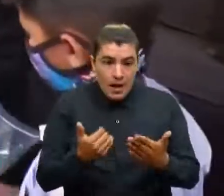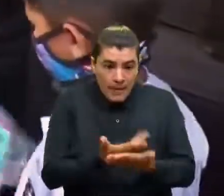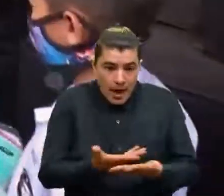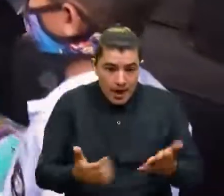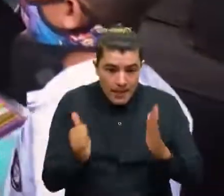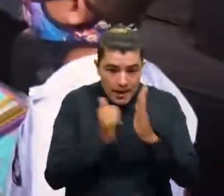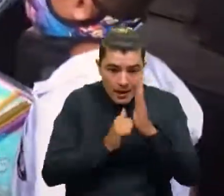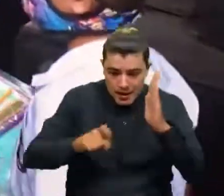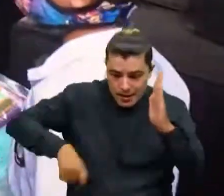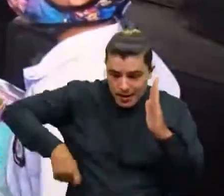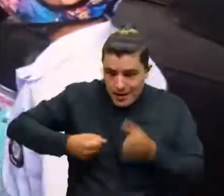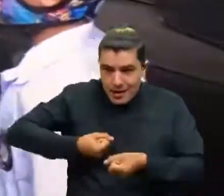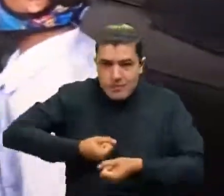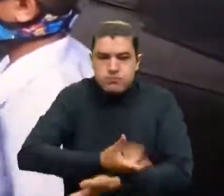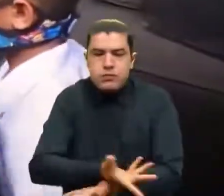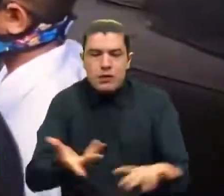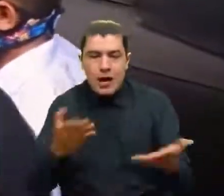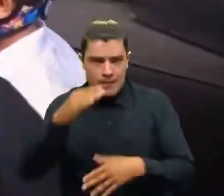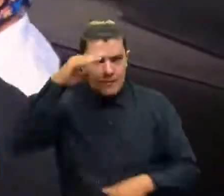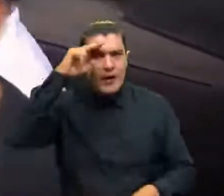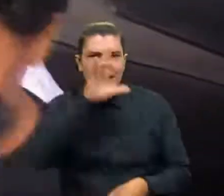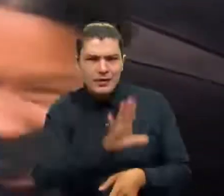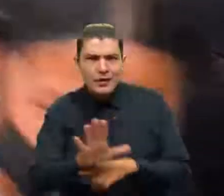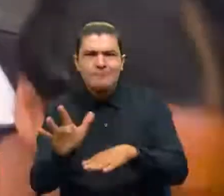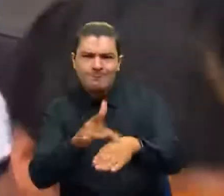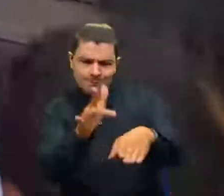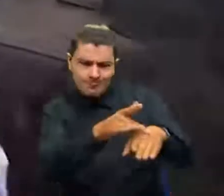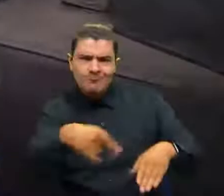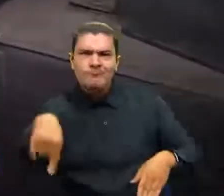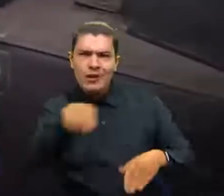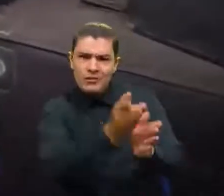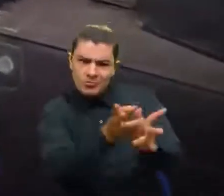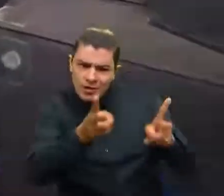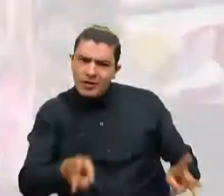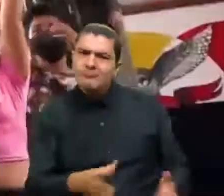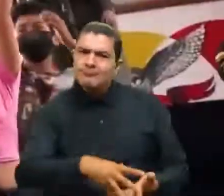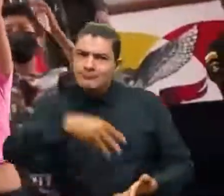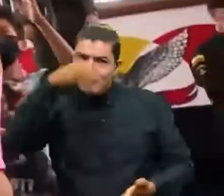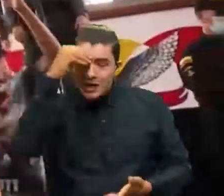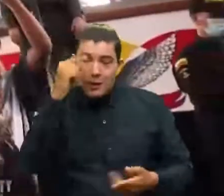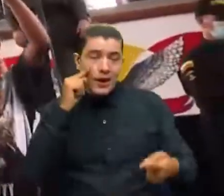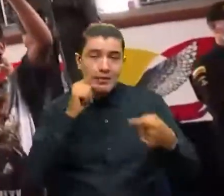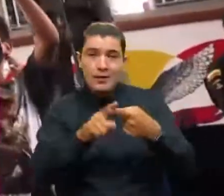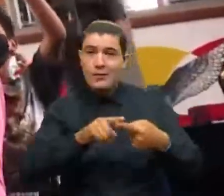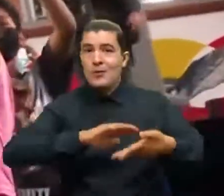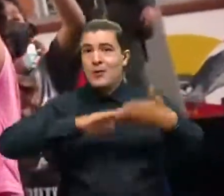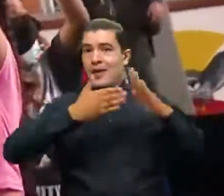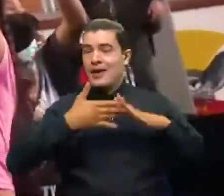escolares, la Policía Nacional incentiva la formación académica, llevando alegría a la comunidad.